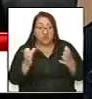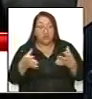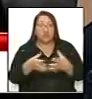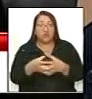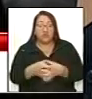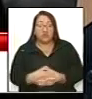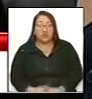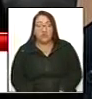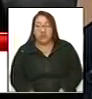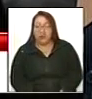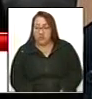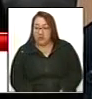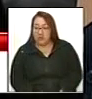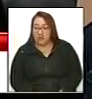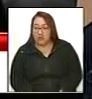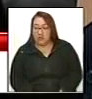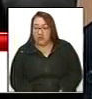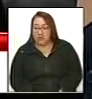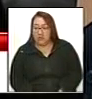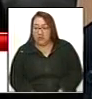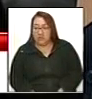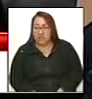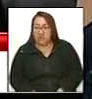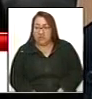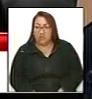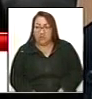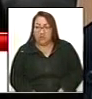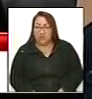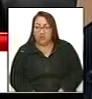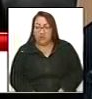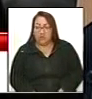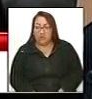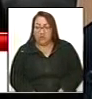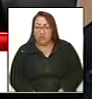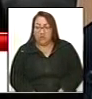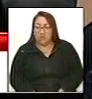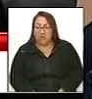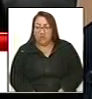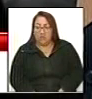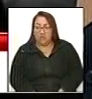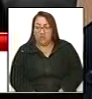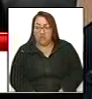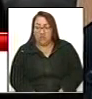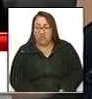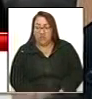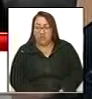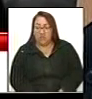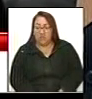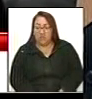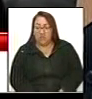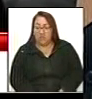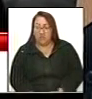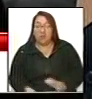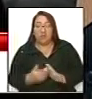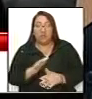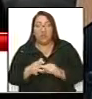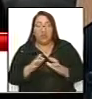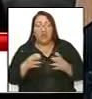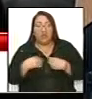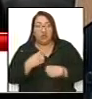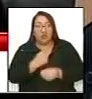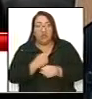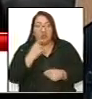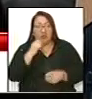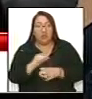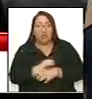de establecerlo, teniendo en cuenta criterios de ponderación que limiten razonablemente el voto plural. Constituye todo un reconocimiento de la práctica